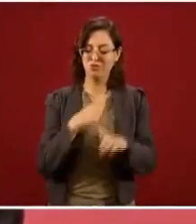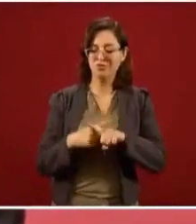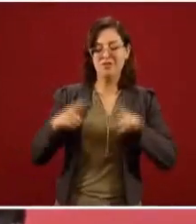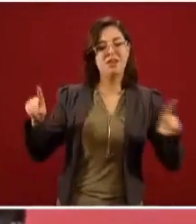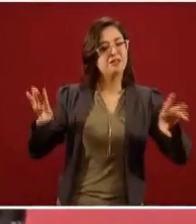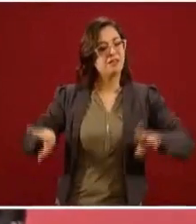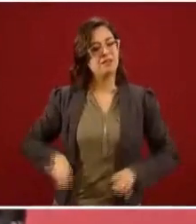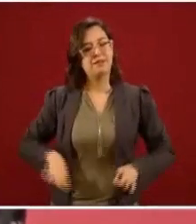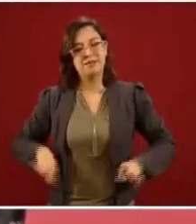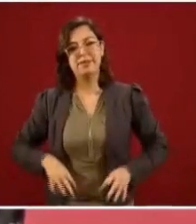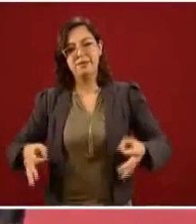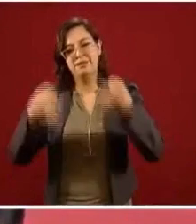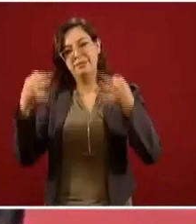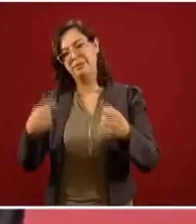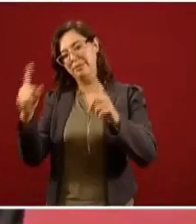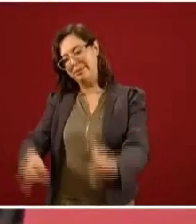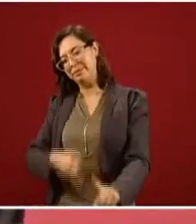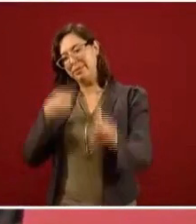todo